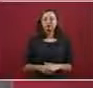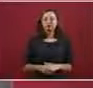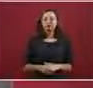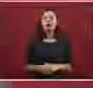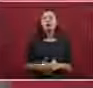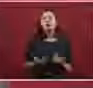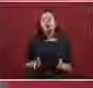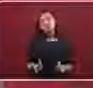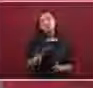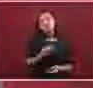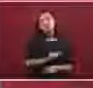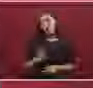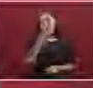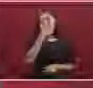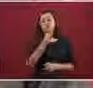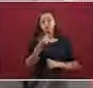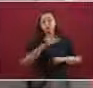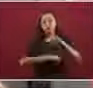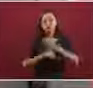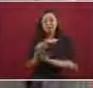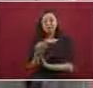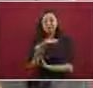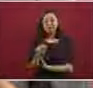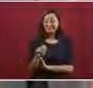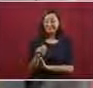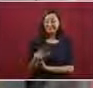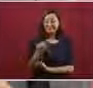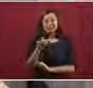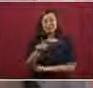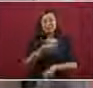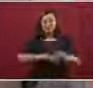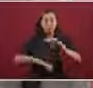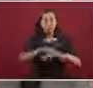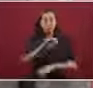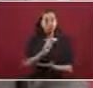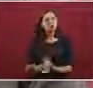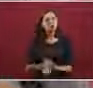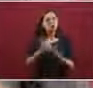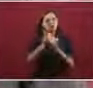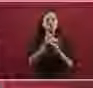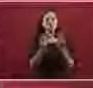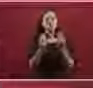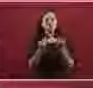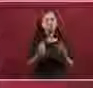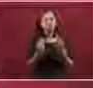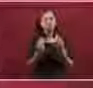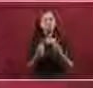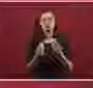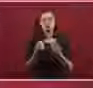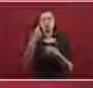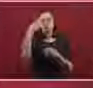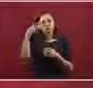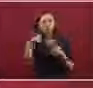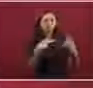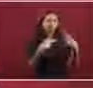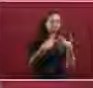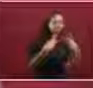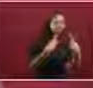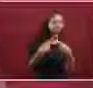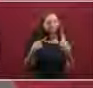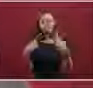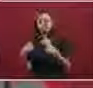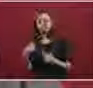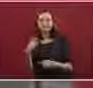mucho en un momento difícil de conflicto para buscar un entendimiento entre el